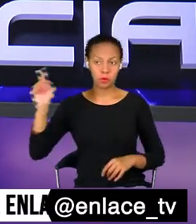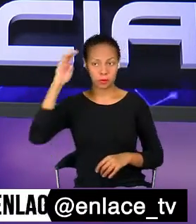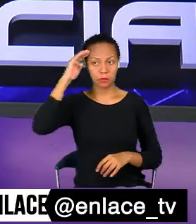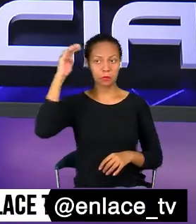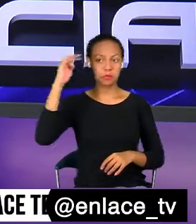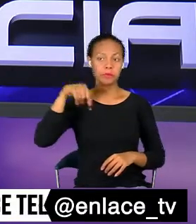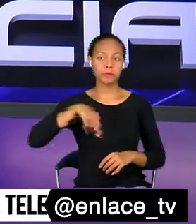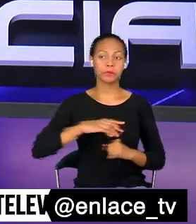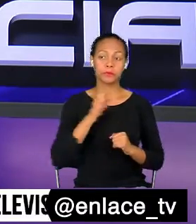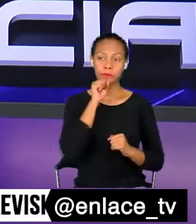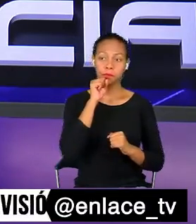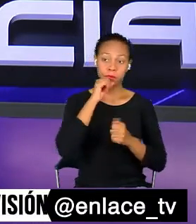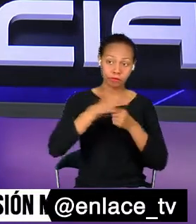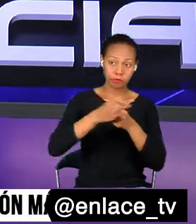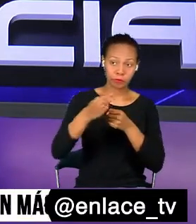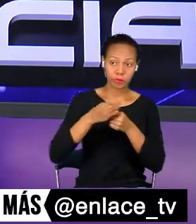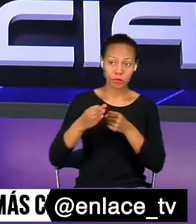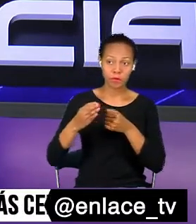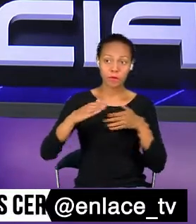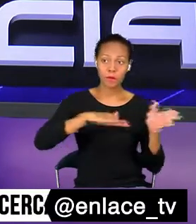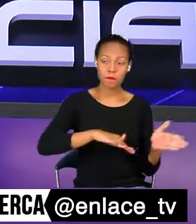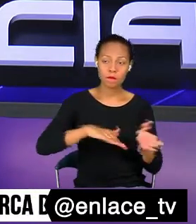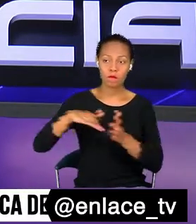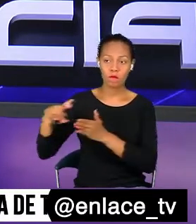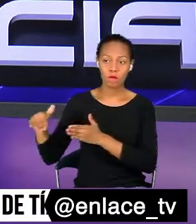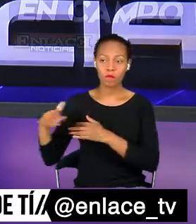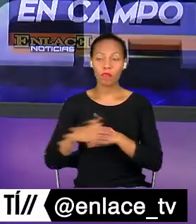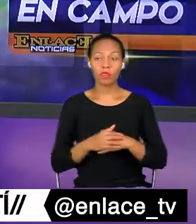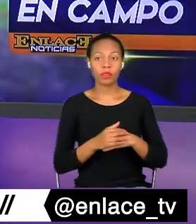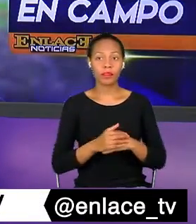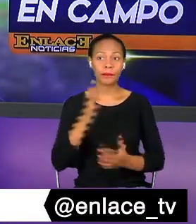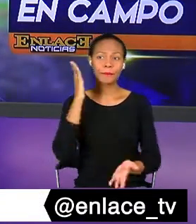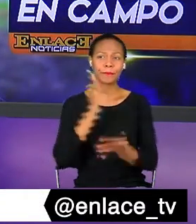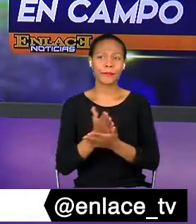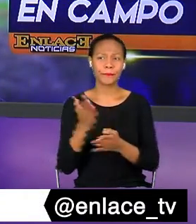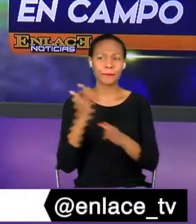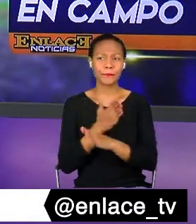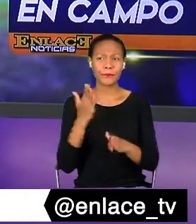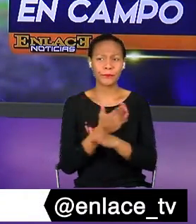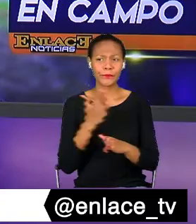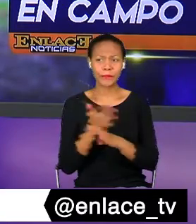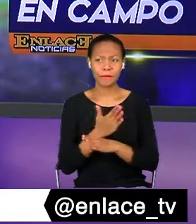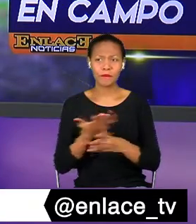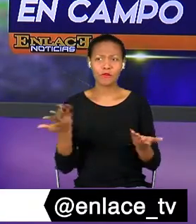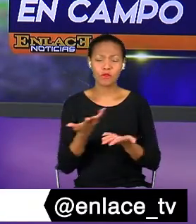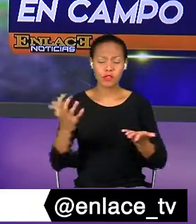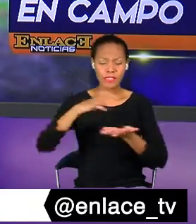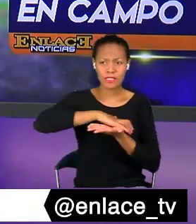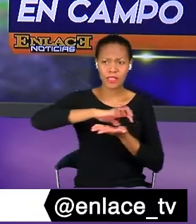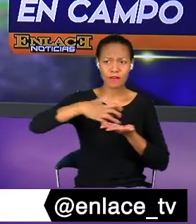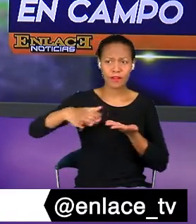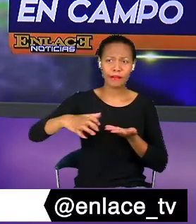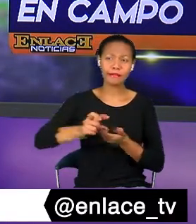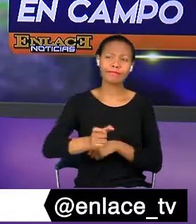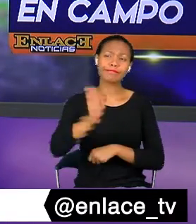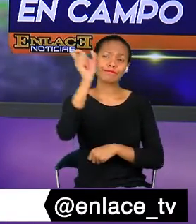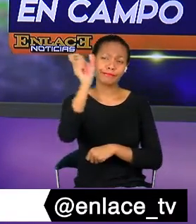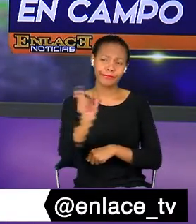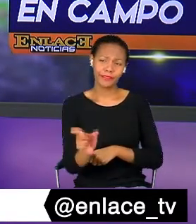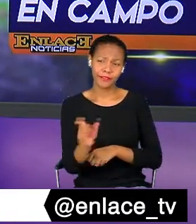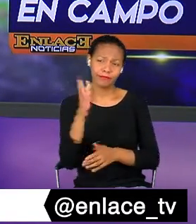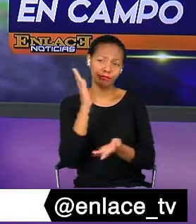Magdalena Medio. En otras noticias, un accidente laboral en Campo Payoa, jurisdicción del municipio de Sabana de Torres, dejó como saldo a un trabajador muerto.